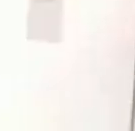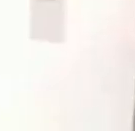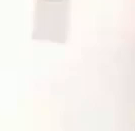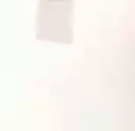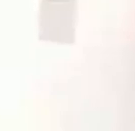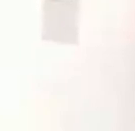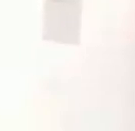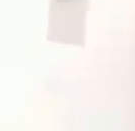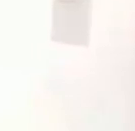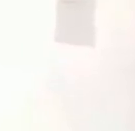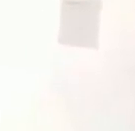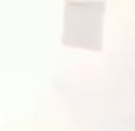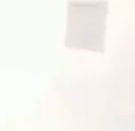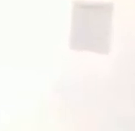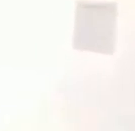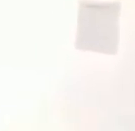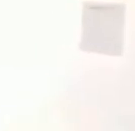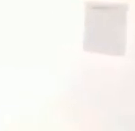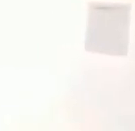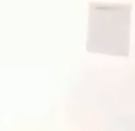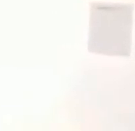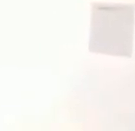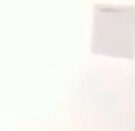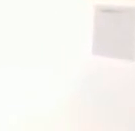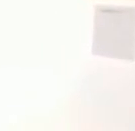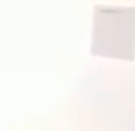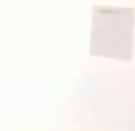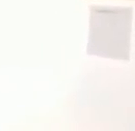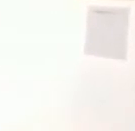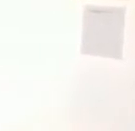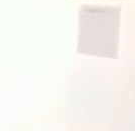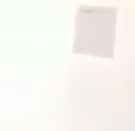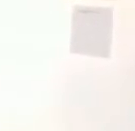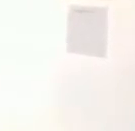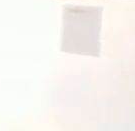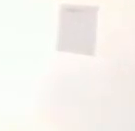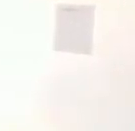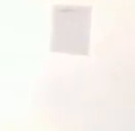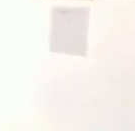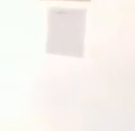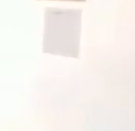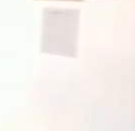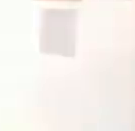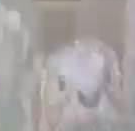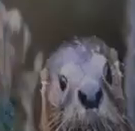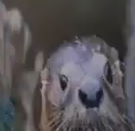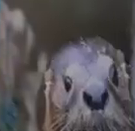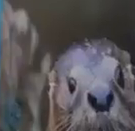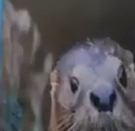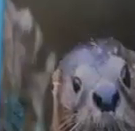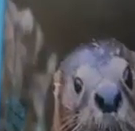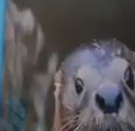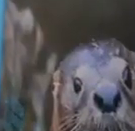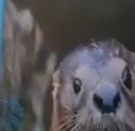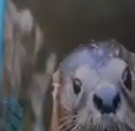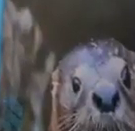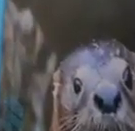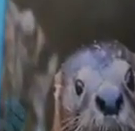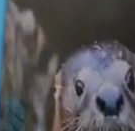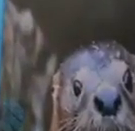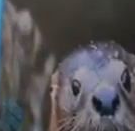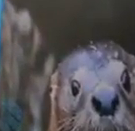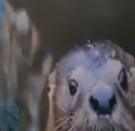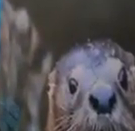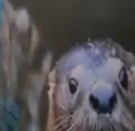Los animales que se pueden ver en la catedral son los marinos, delfines, nutrias. Lo está girando y lo